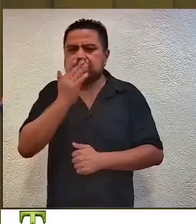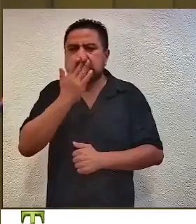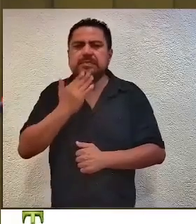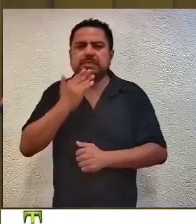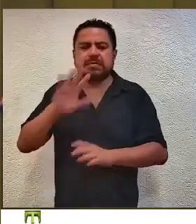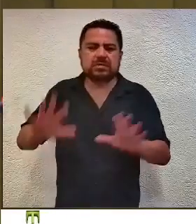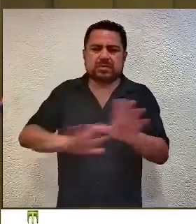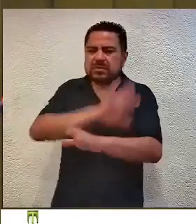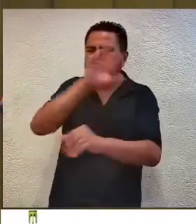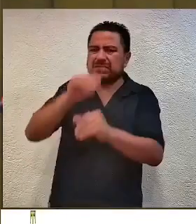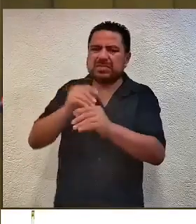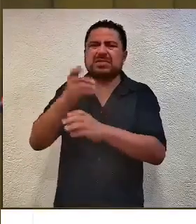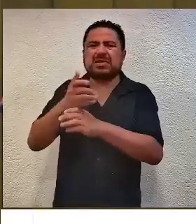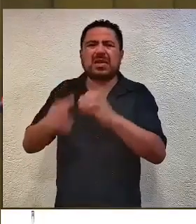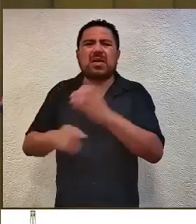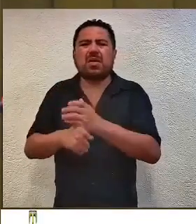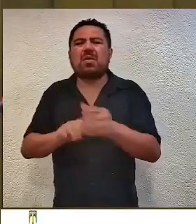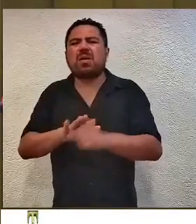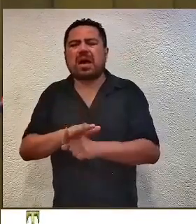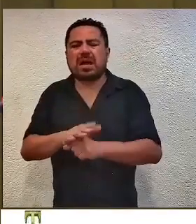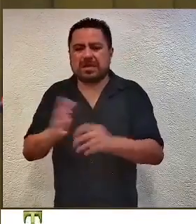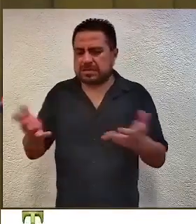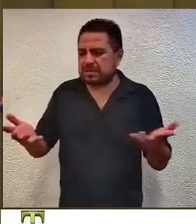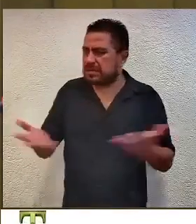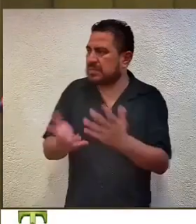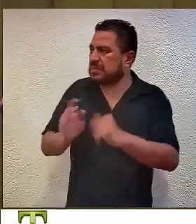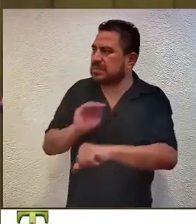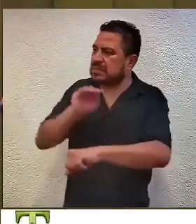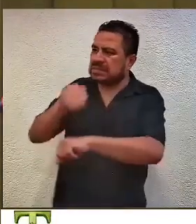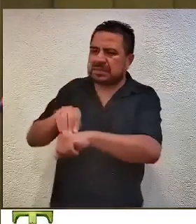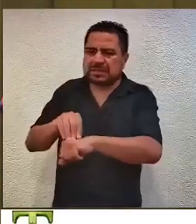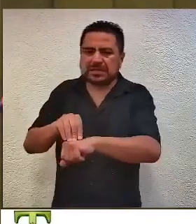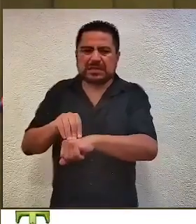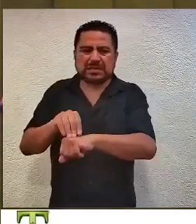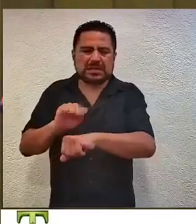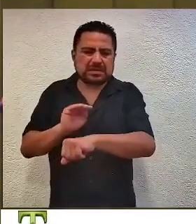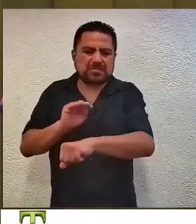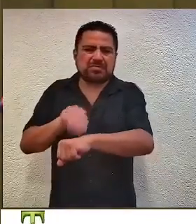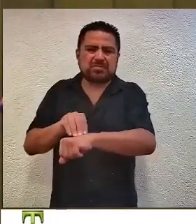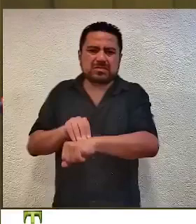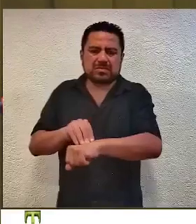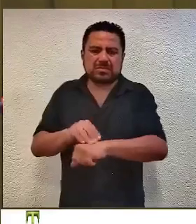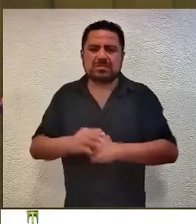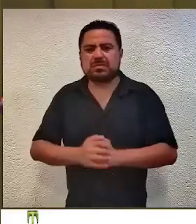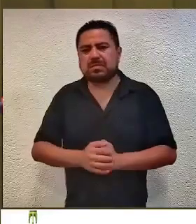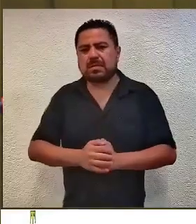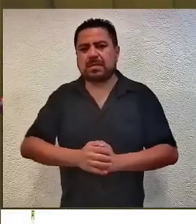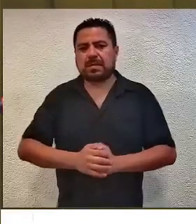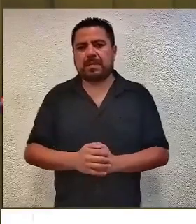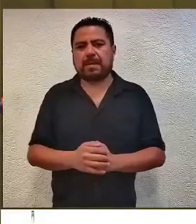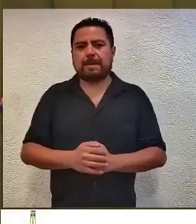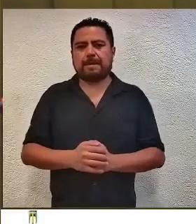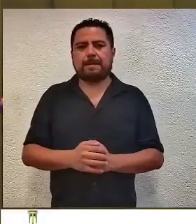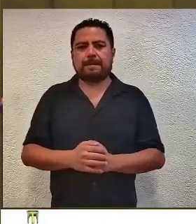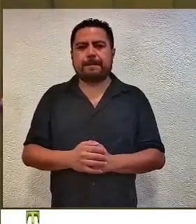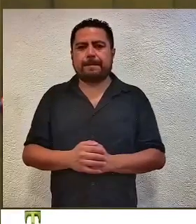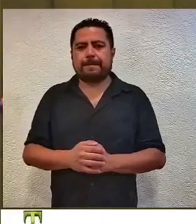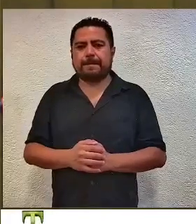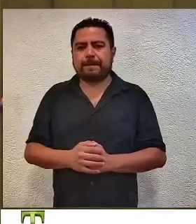todas aquellas acciones que se hicieron o que se emitieron en su cumplimiento.